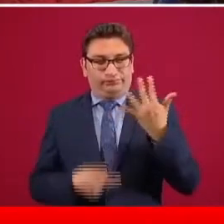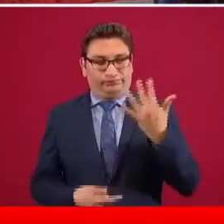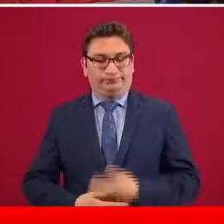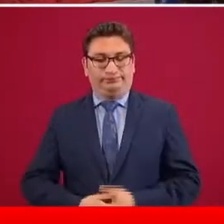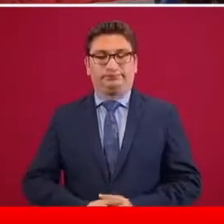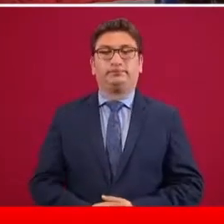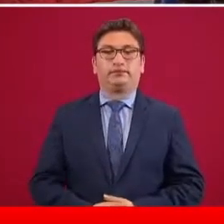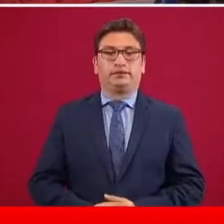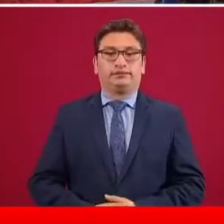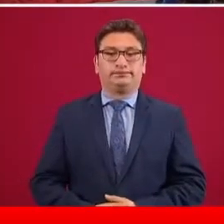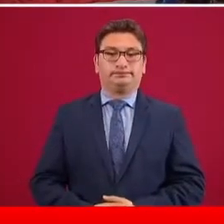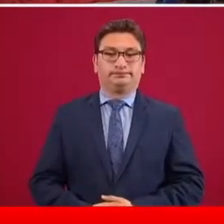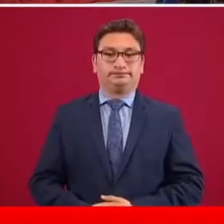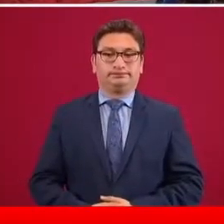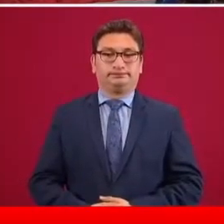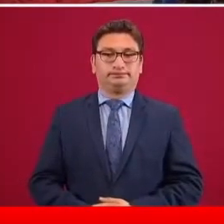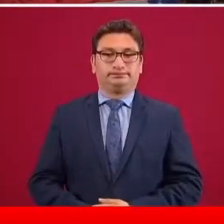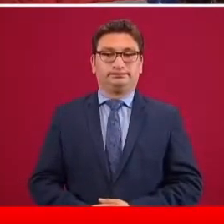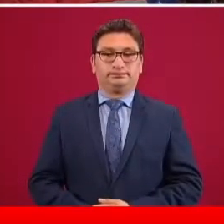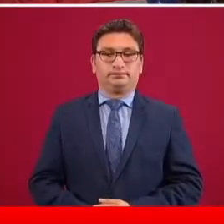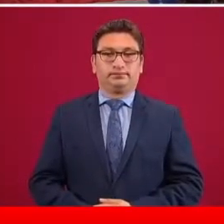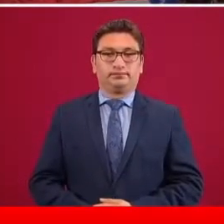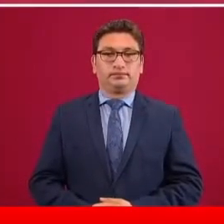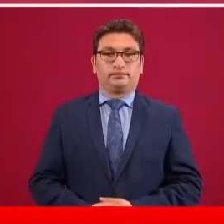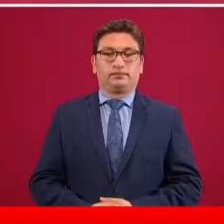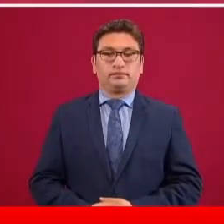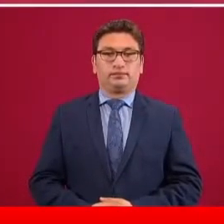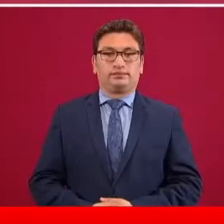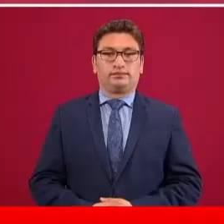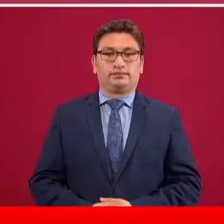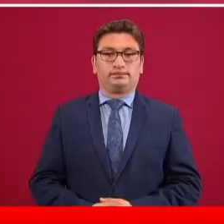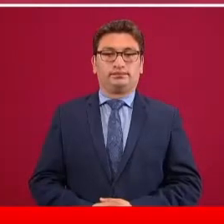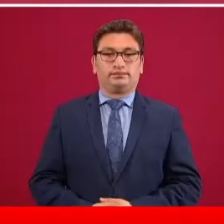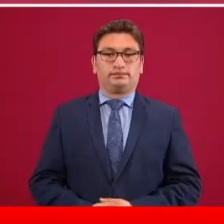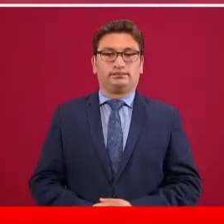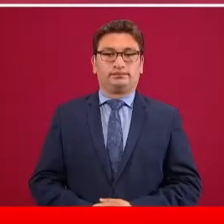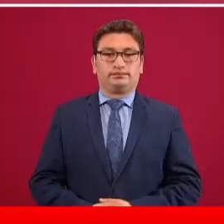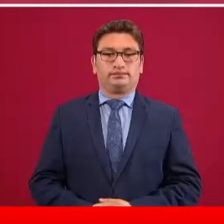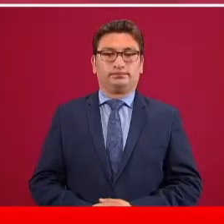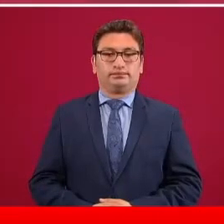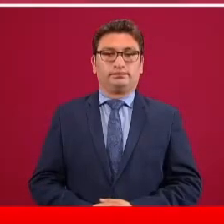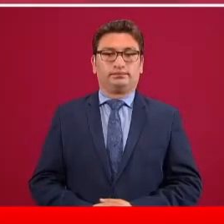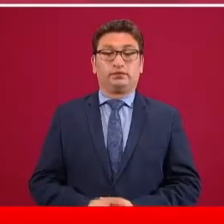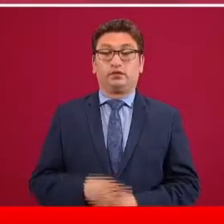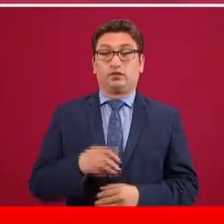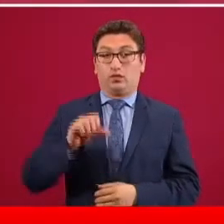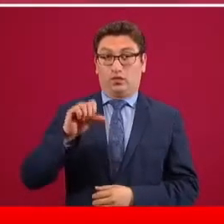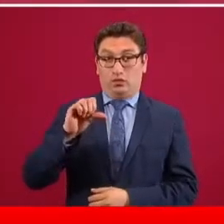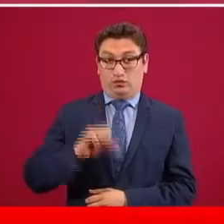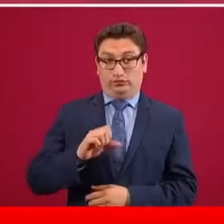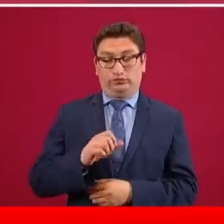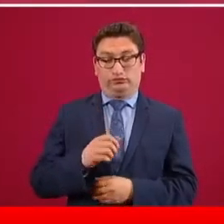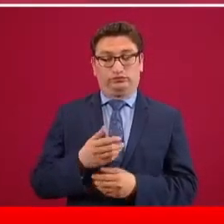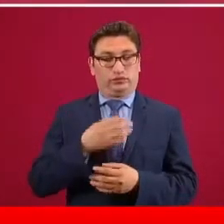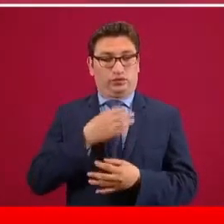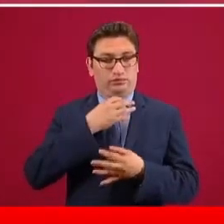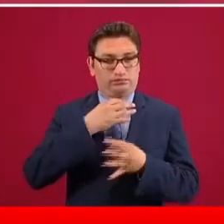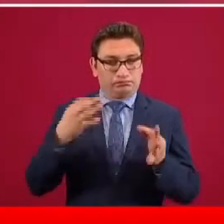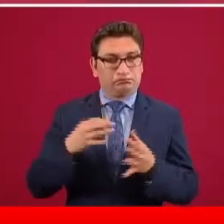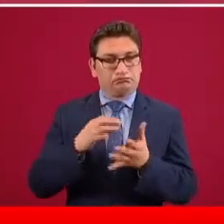vamos a dar a conocer el día de hoy